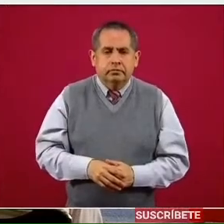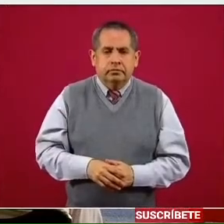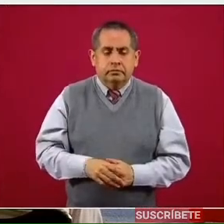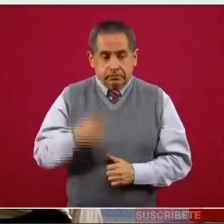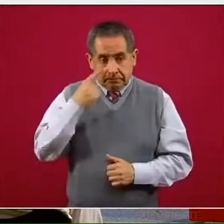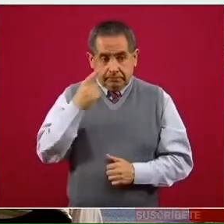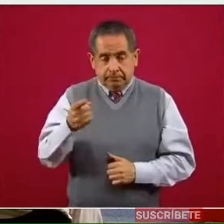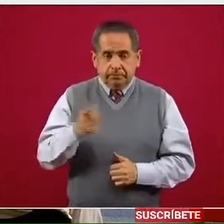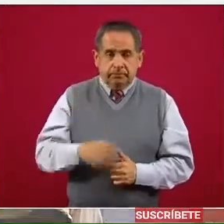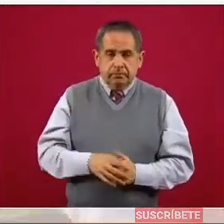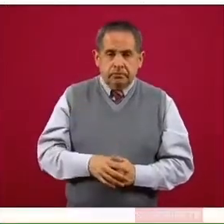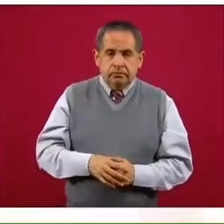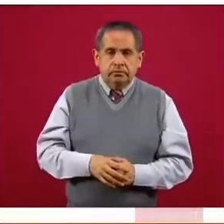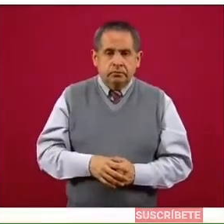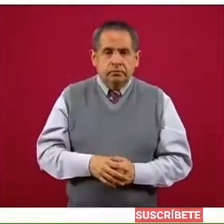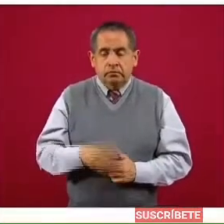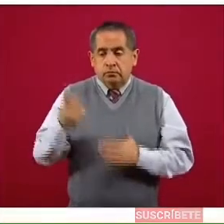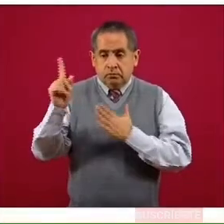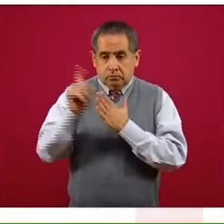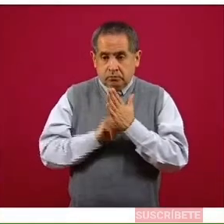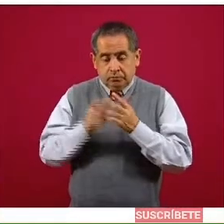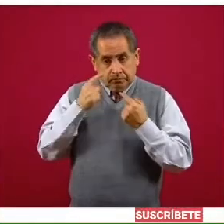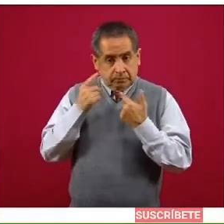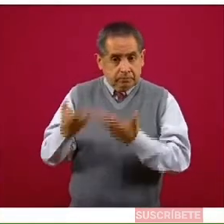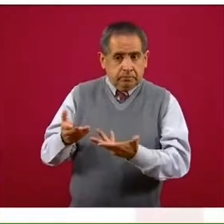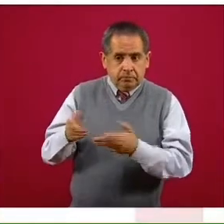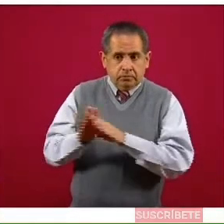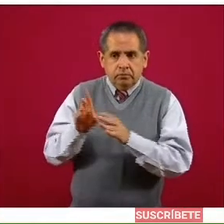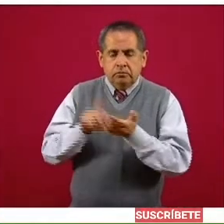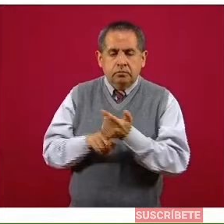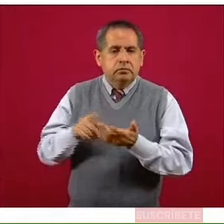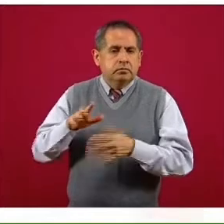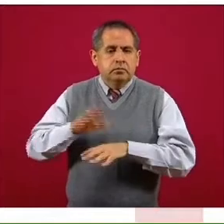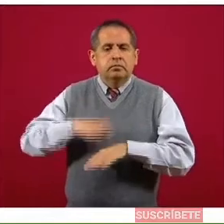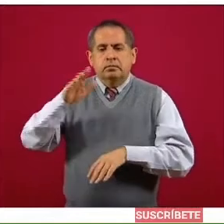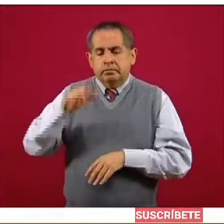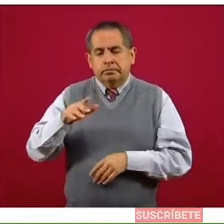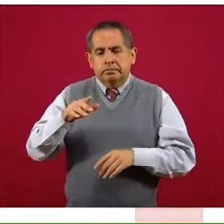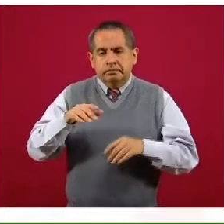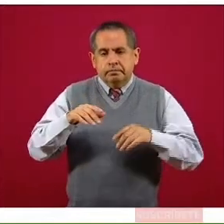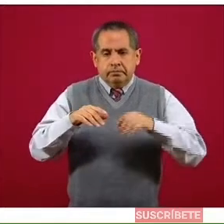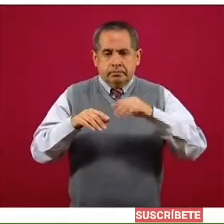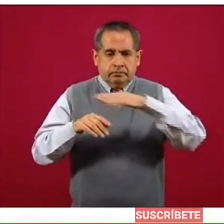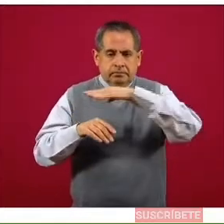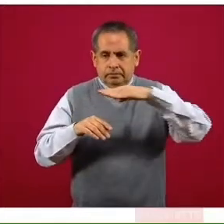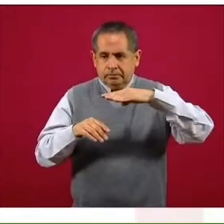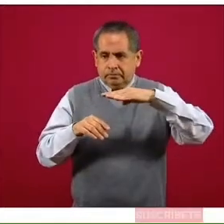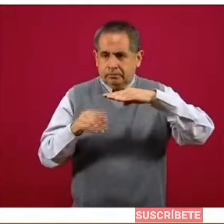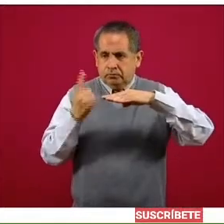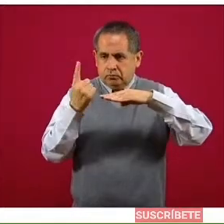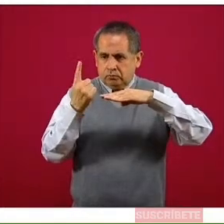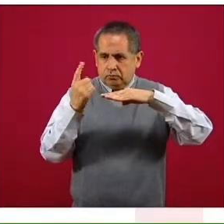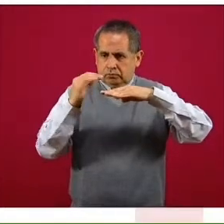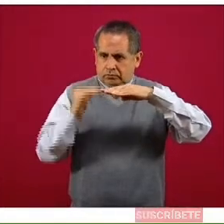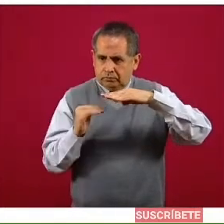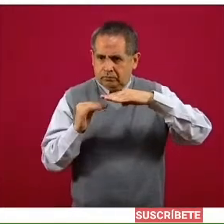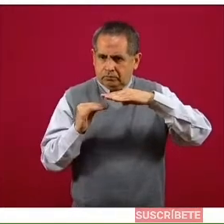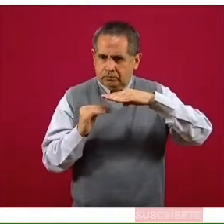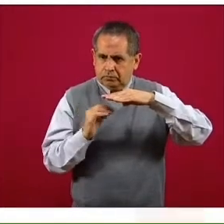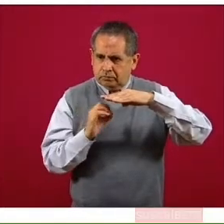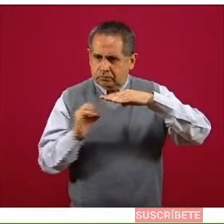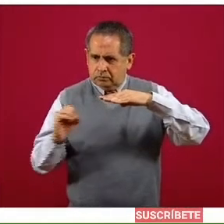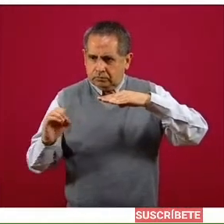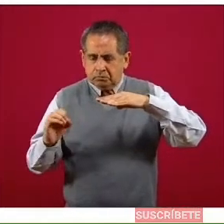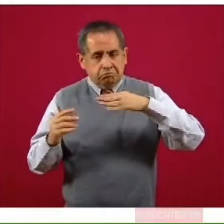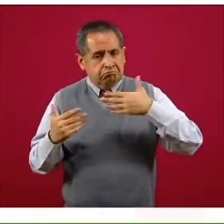Y vean ustedes, durante todo el mes ha estado mayormente por debajo de 1, a veces por arriba de 1, el